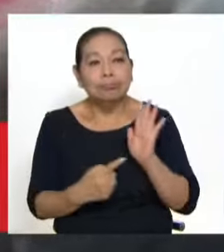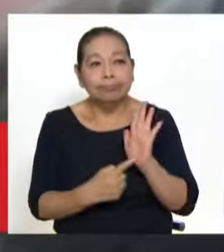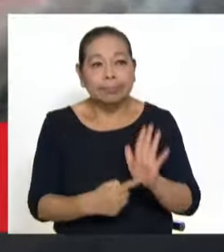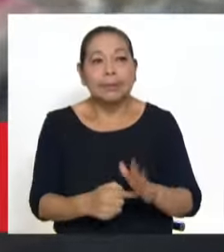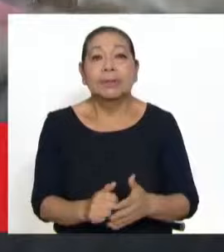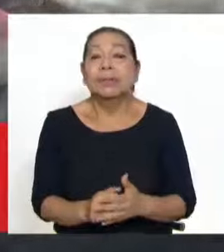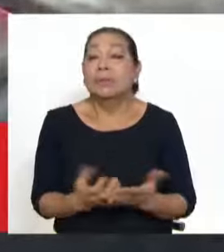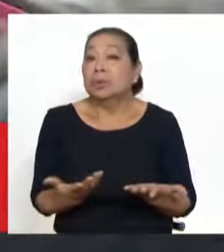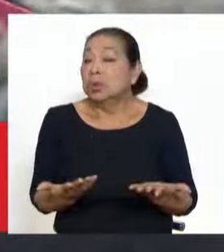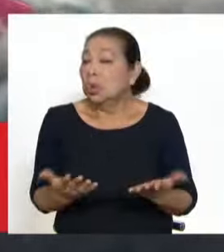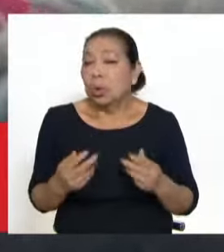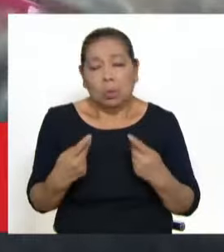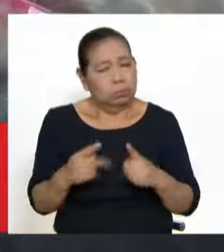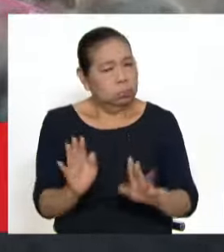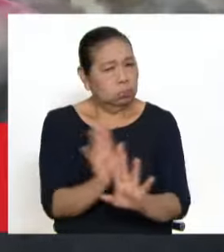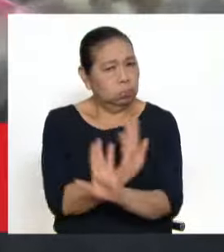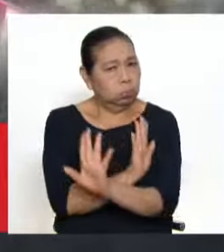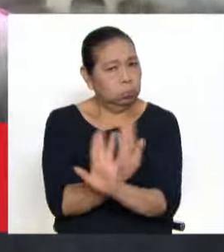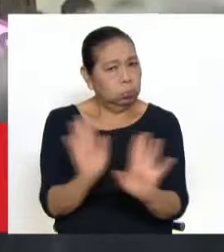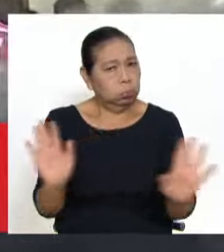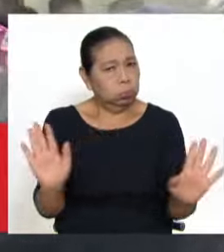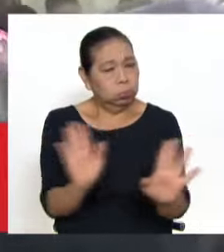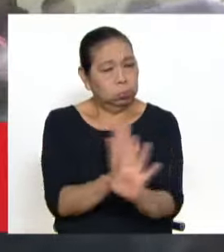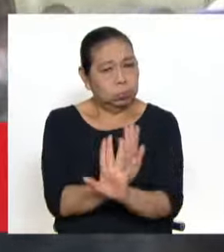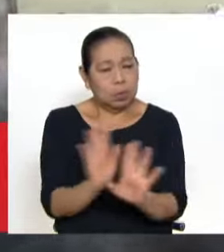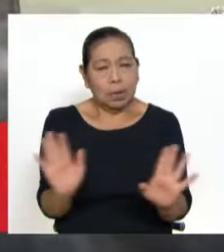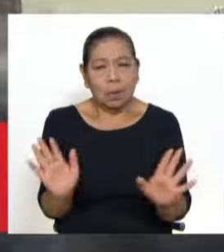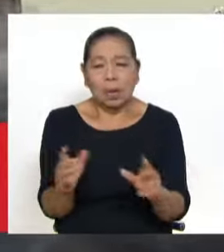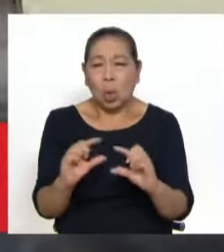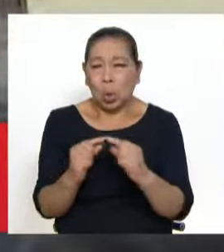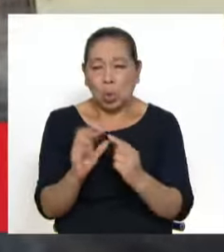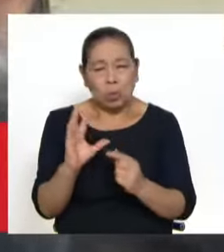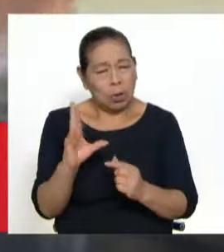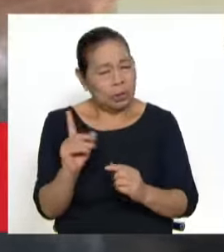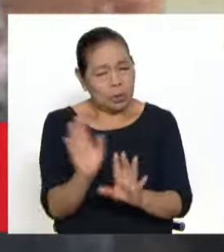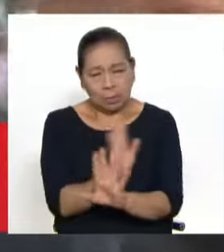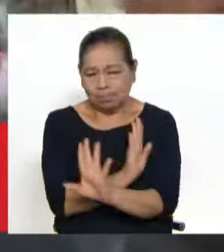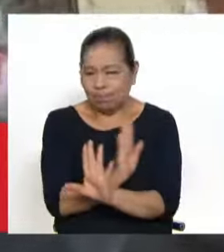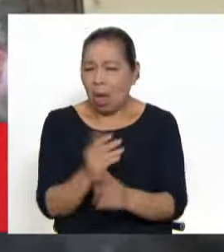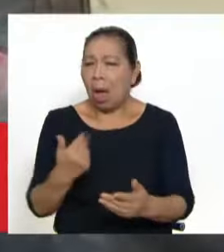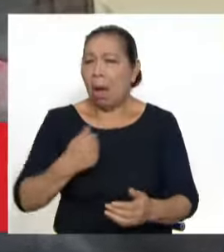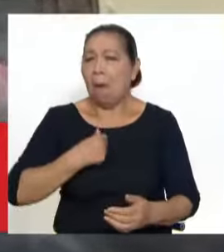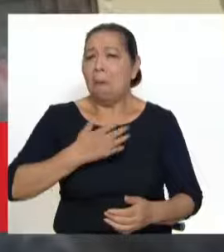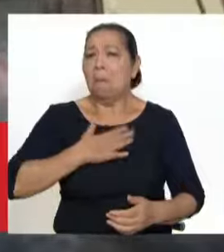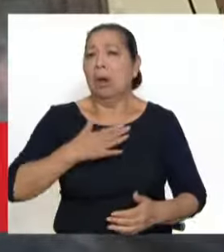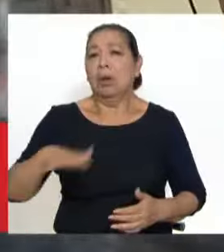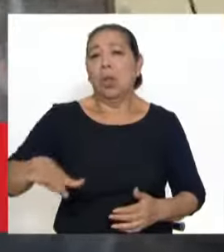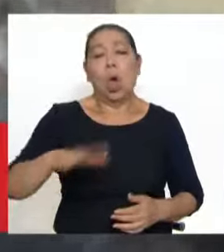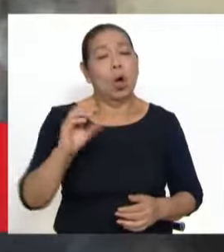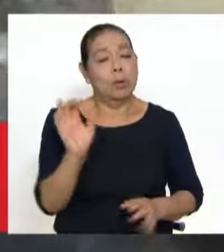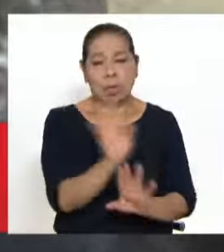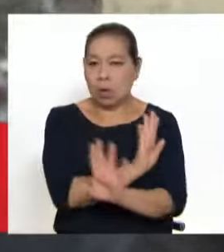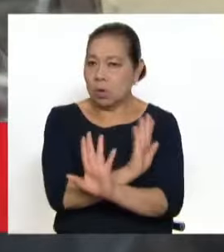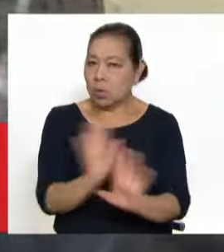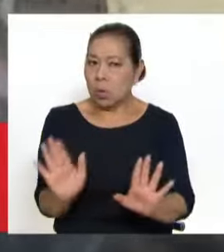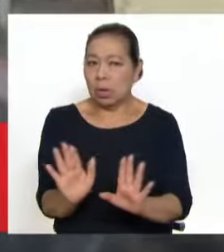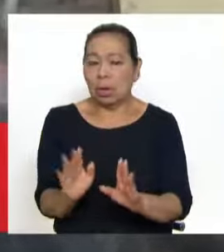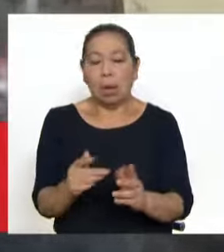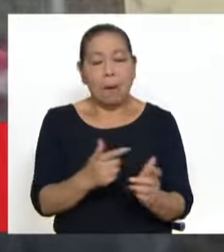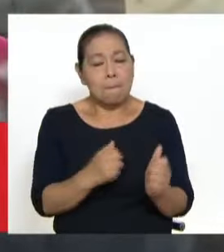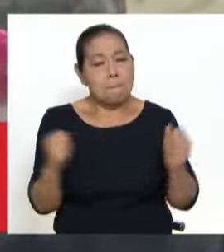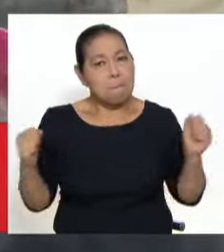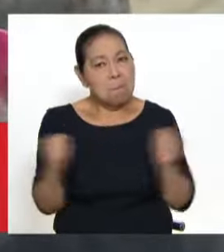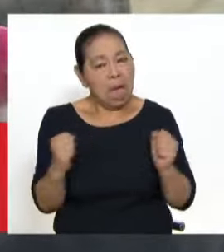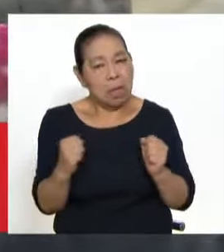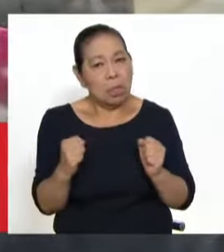presencia. Así que no vamos a permitir en ningún momento que esas bandas delictivas se apropien de nuestros jóvenes, ni desde el terror,